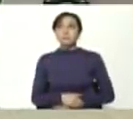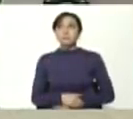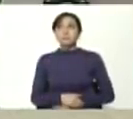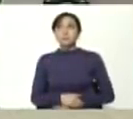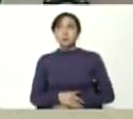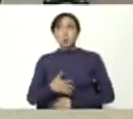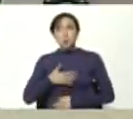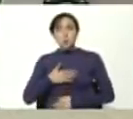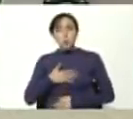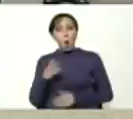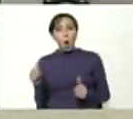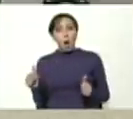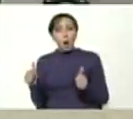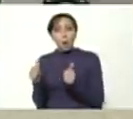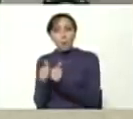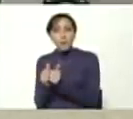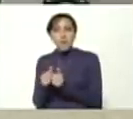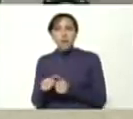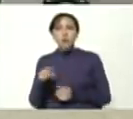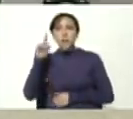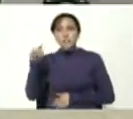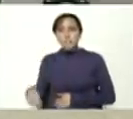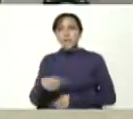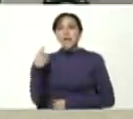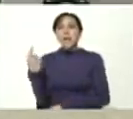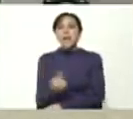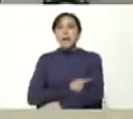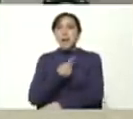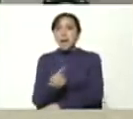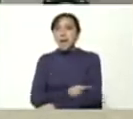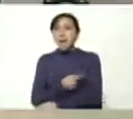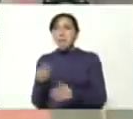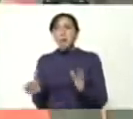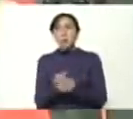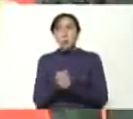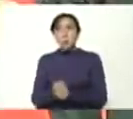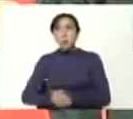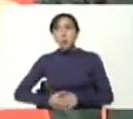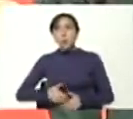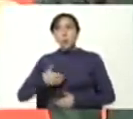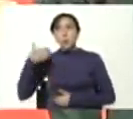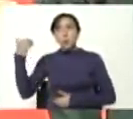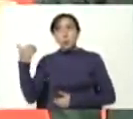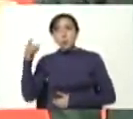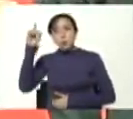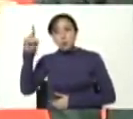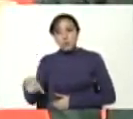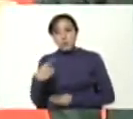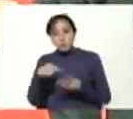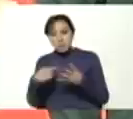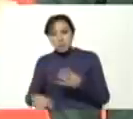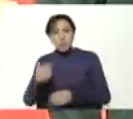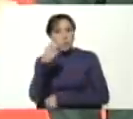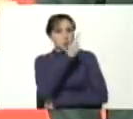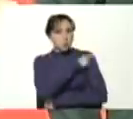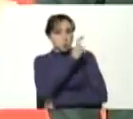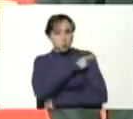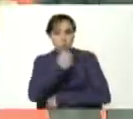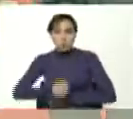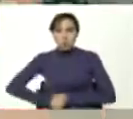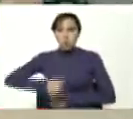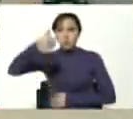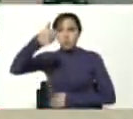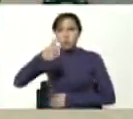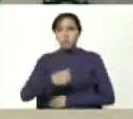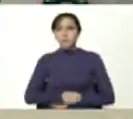Estoy acompañado de mis hermanos, compañeros de armas, señor almirante en jefe, comandante estratégico